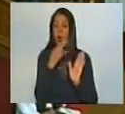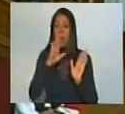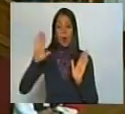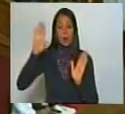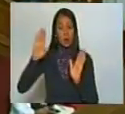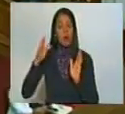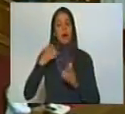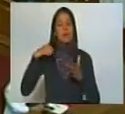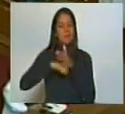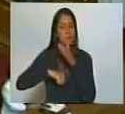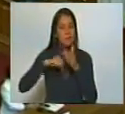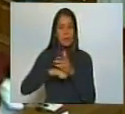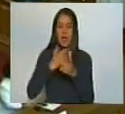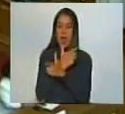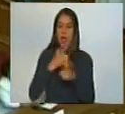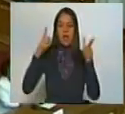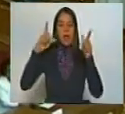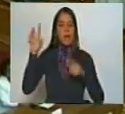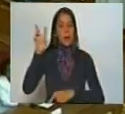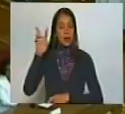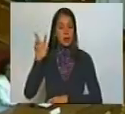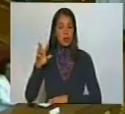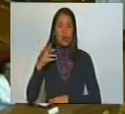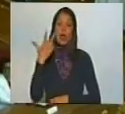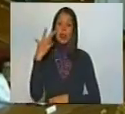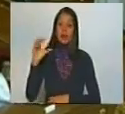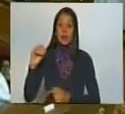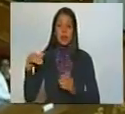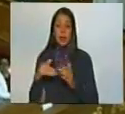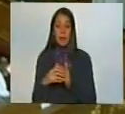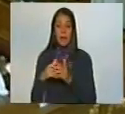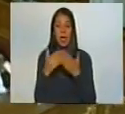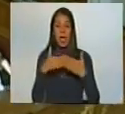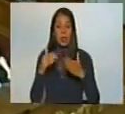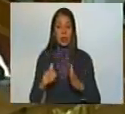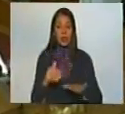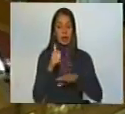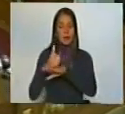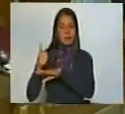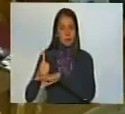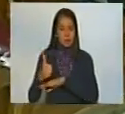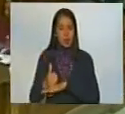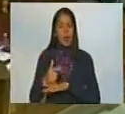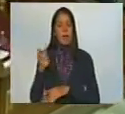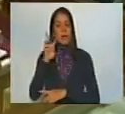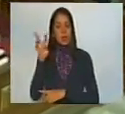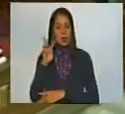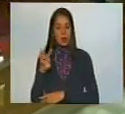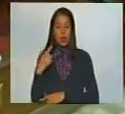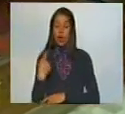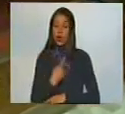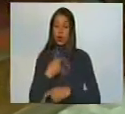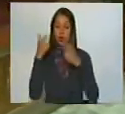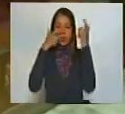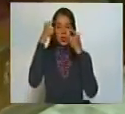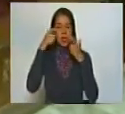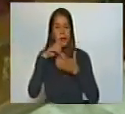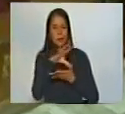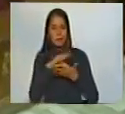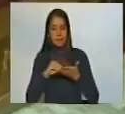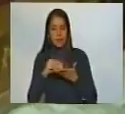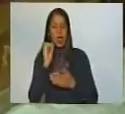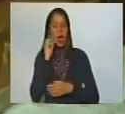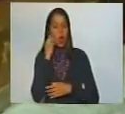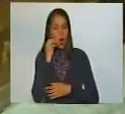defensa de la patria. Somos la voz de más de 70.000 voceros estudiantiles de todo el país. Somos la generación Chávez, somos la generación